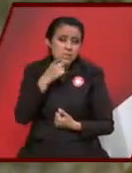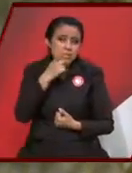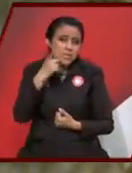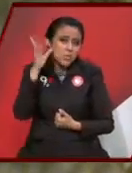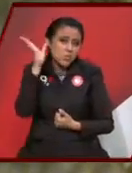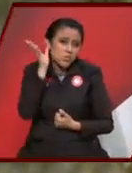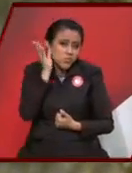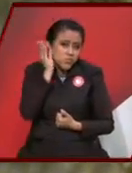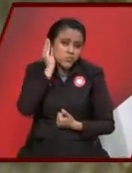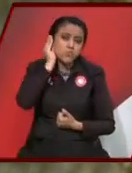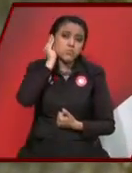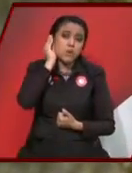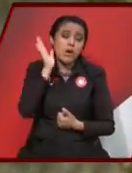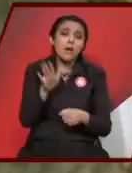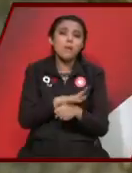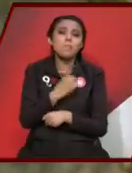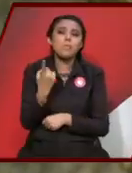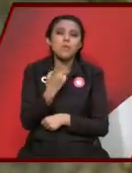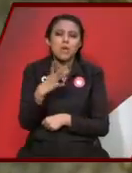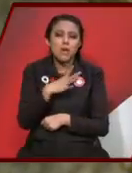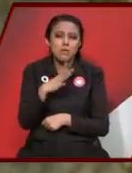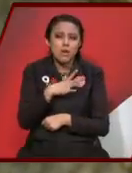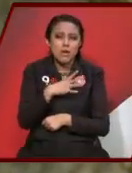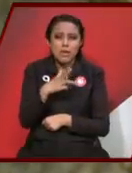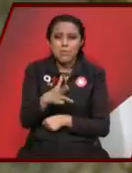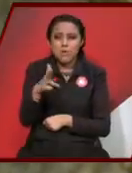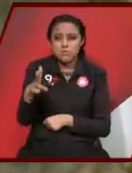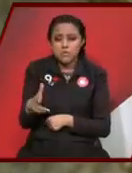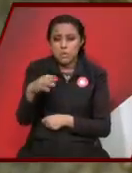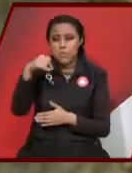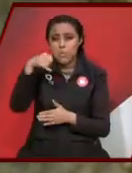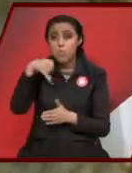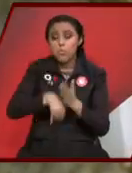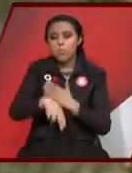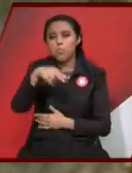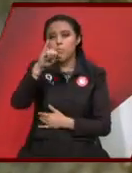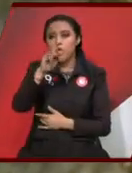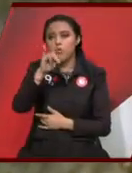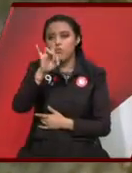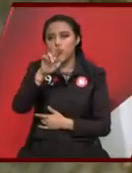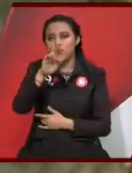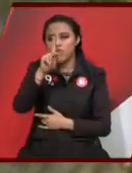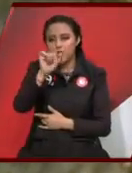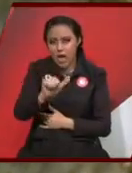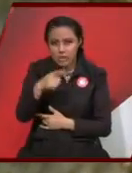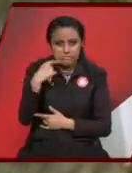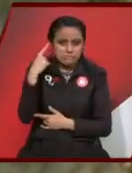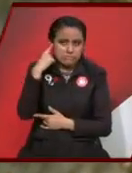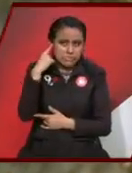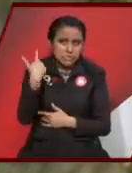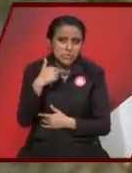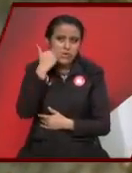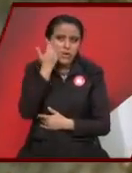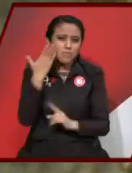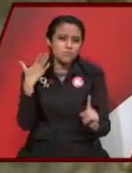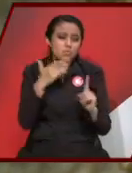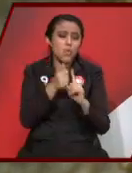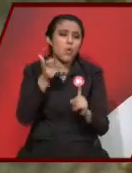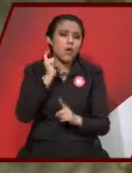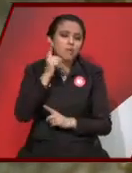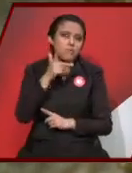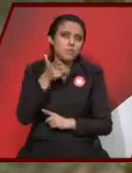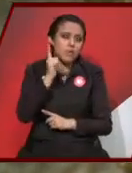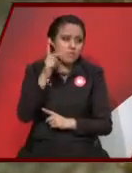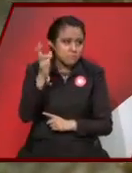la audición y porque tengo una hipoacusia profunda. Y mi propósito es que quiero ese implante